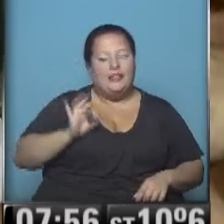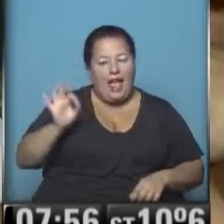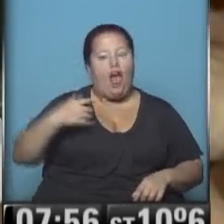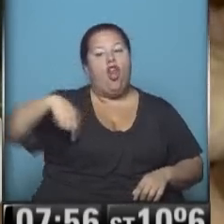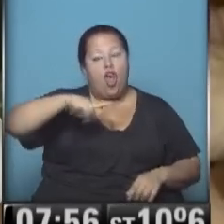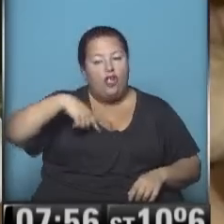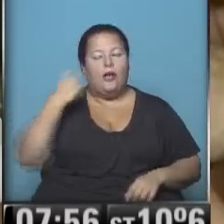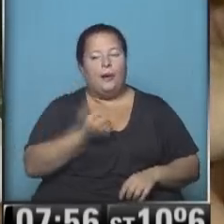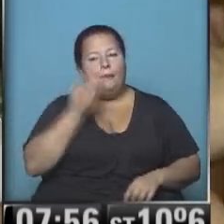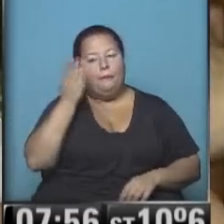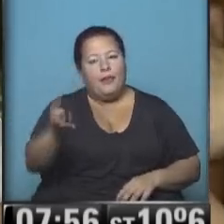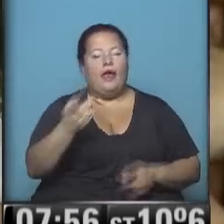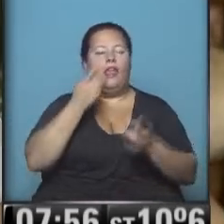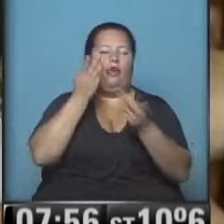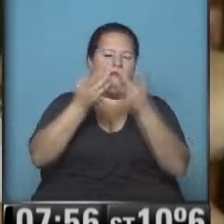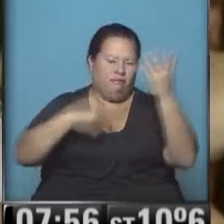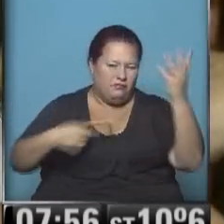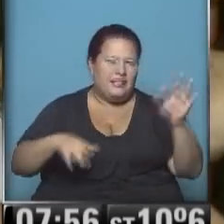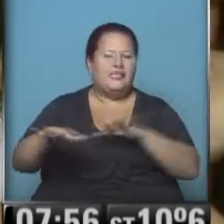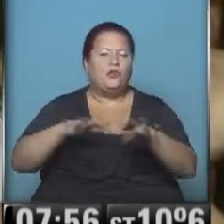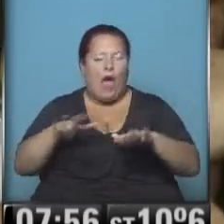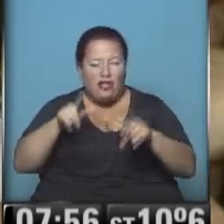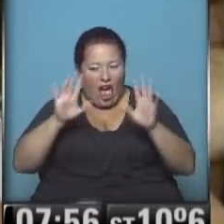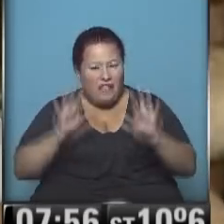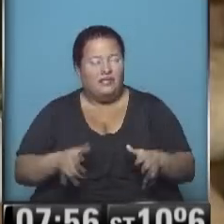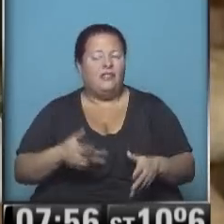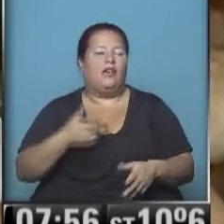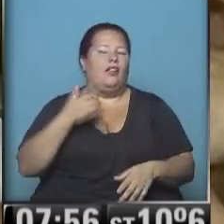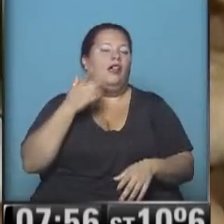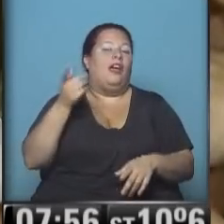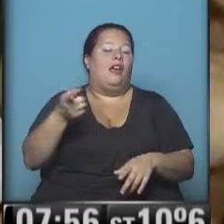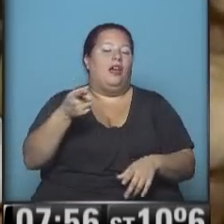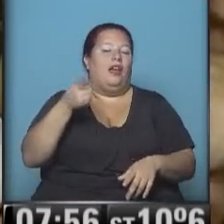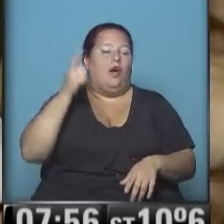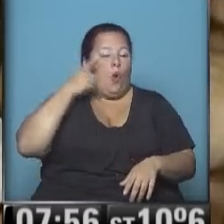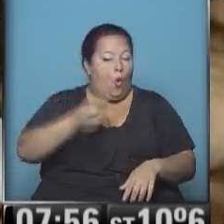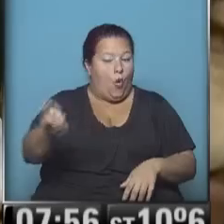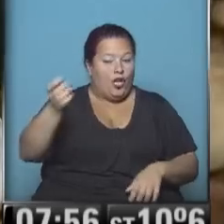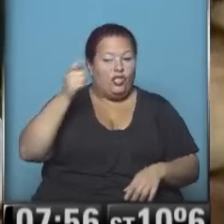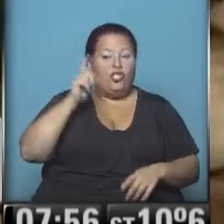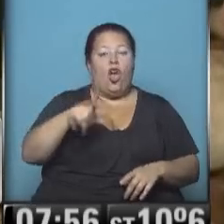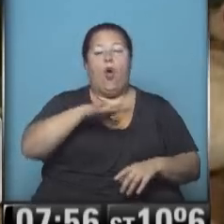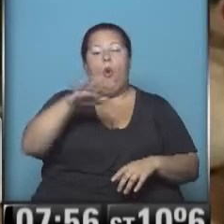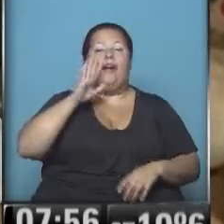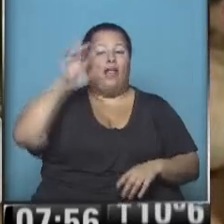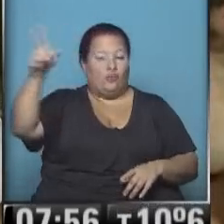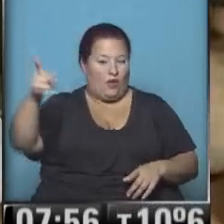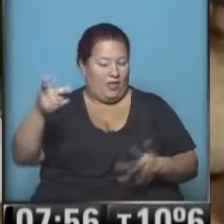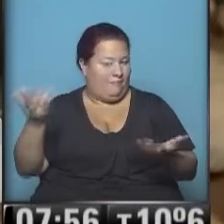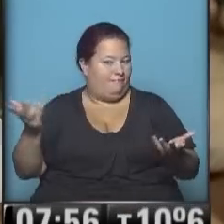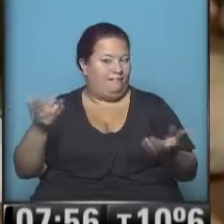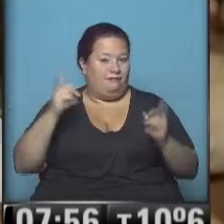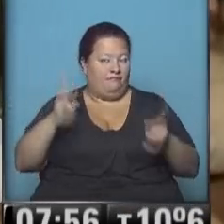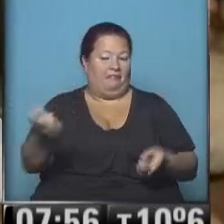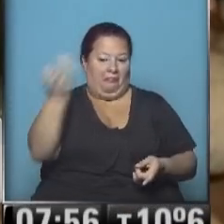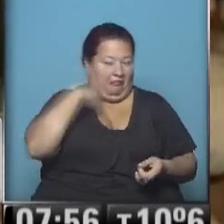nosotros tratamos de pedir extradiciones y situaciones de esa característica que se judicialicen en lugares como en Estados Unidos, que han hecho